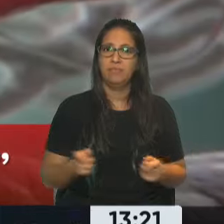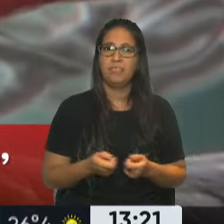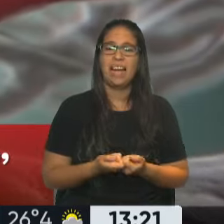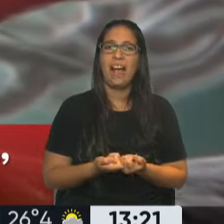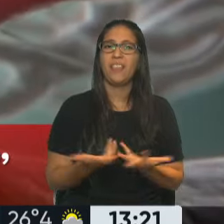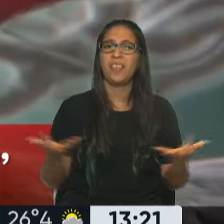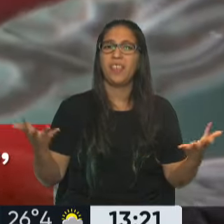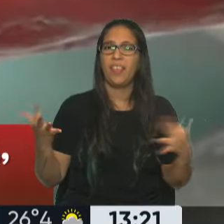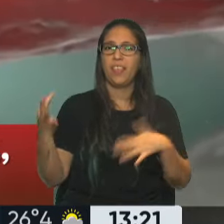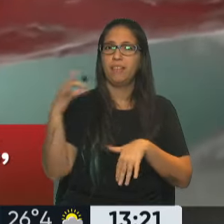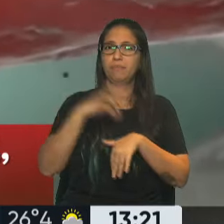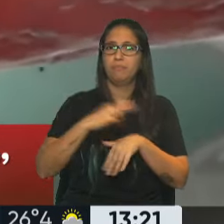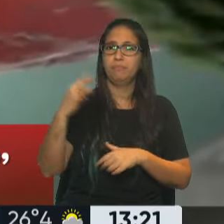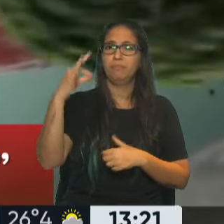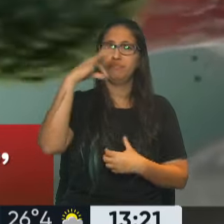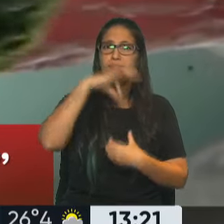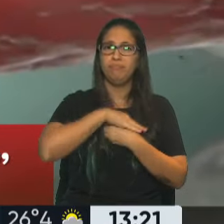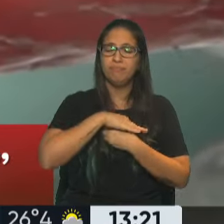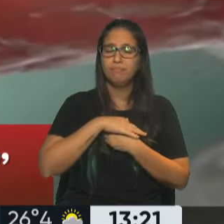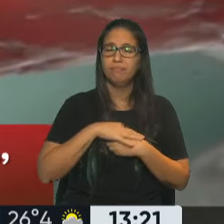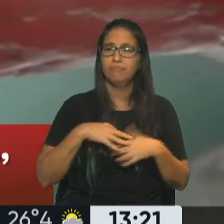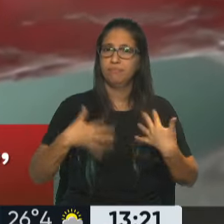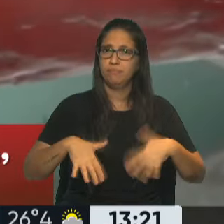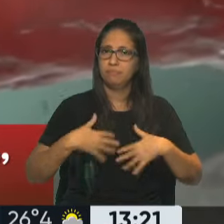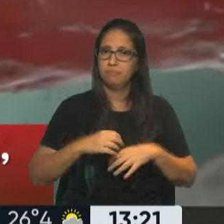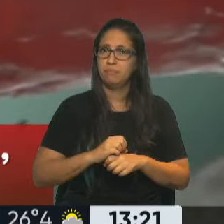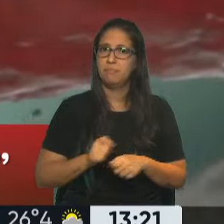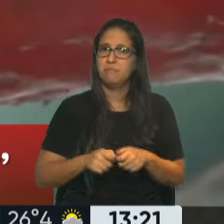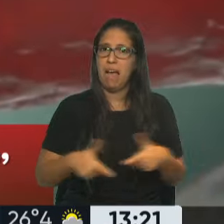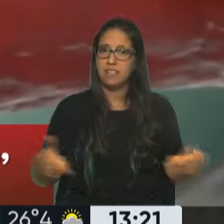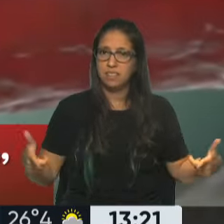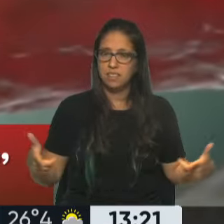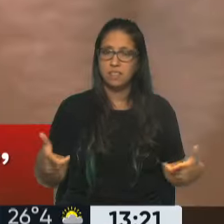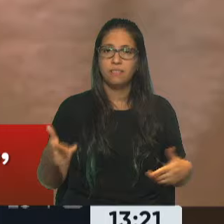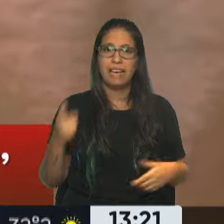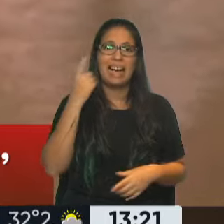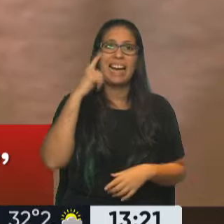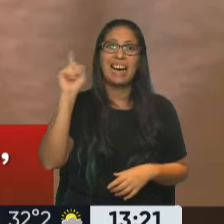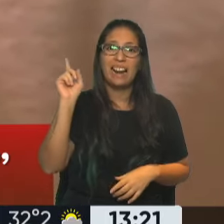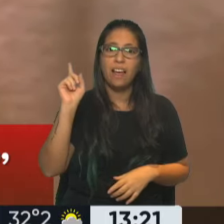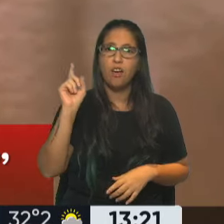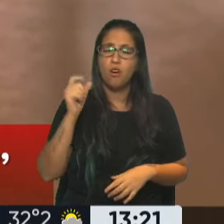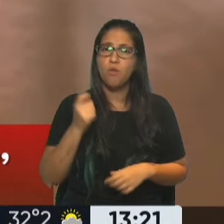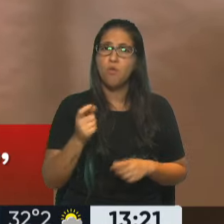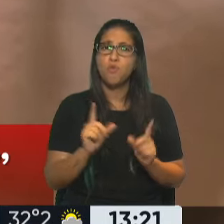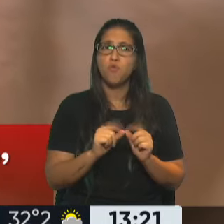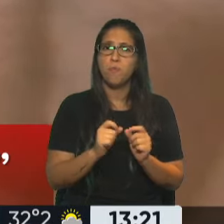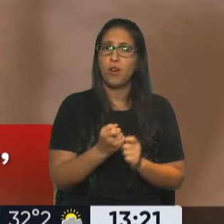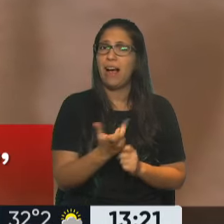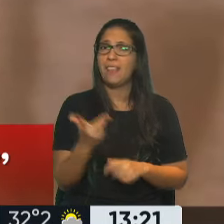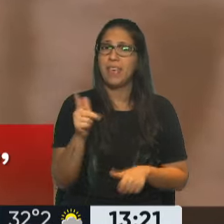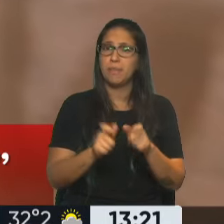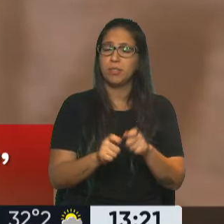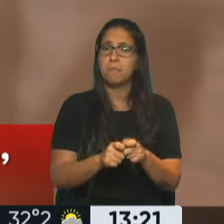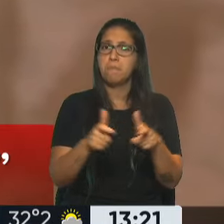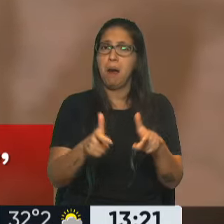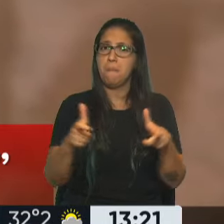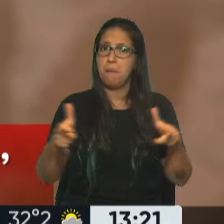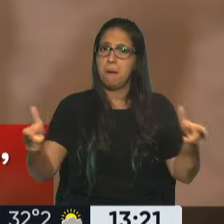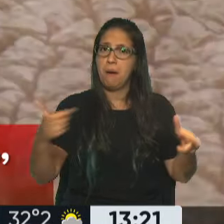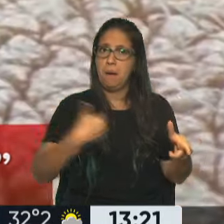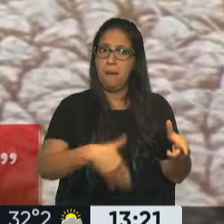importante de casos, y yo creo que el número de casos va a seguir subiendo, ¿no? Doctor, estamos en